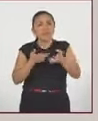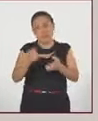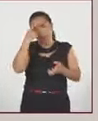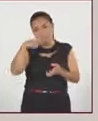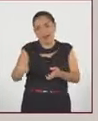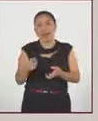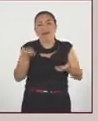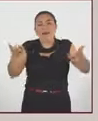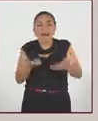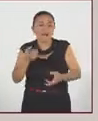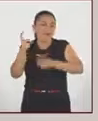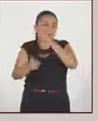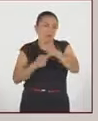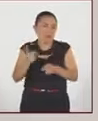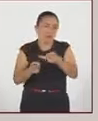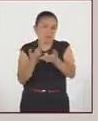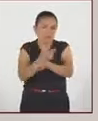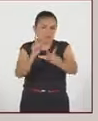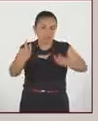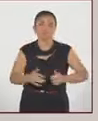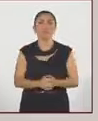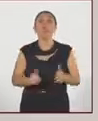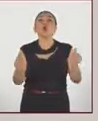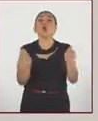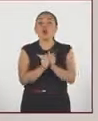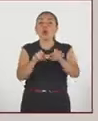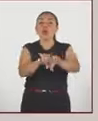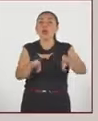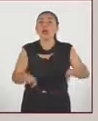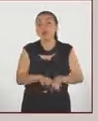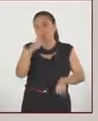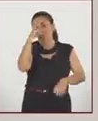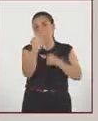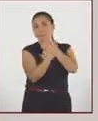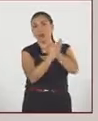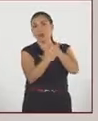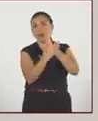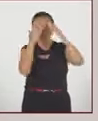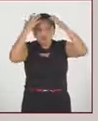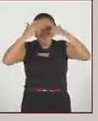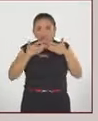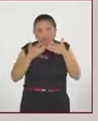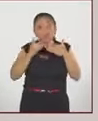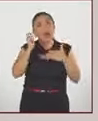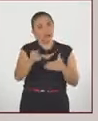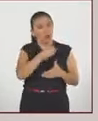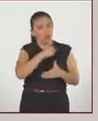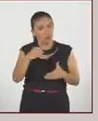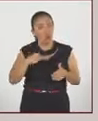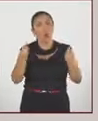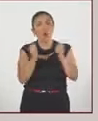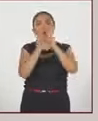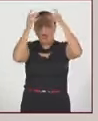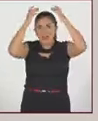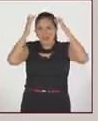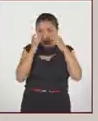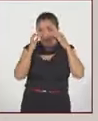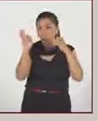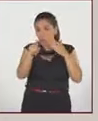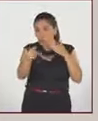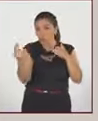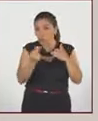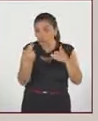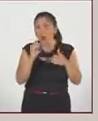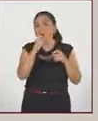vamos a realizar, equipo de protección adecuado, obligatorio el uso de casco de ser necesario,